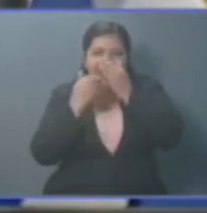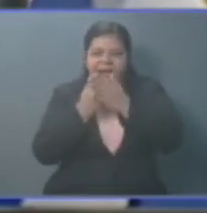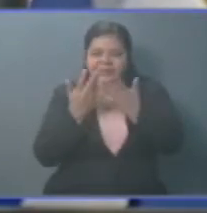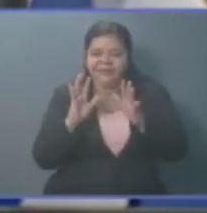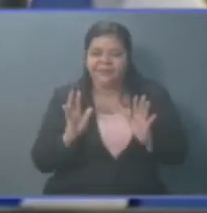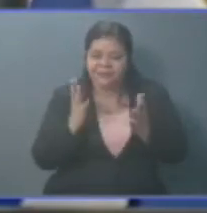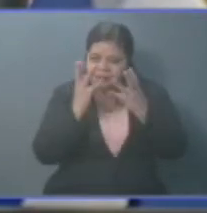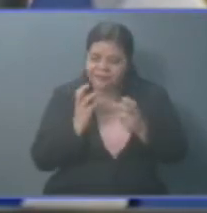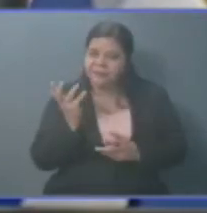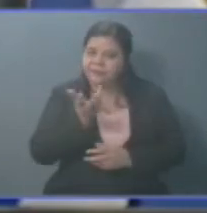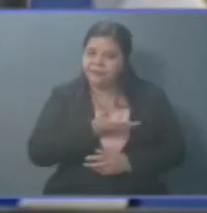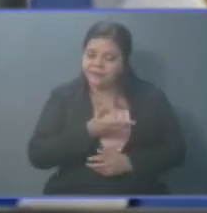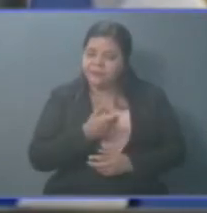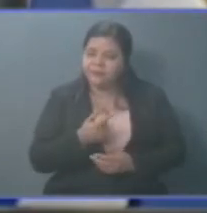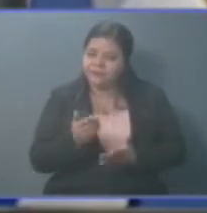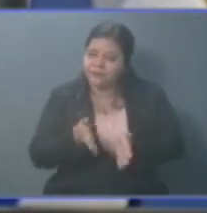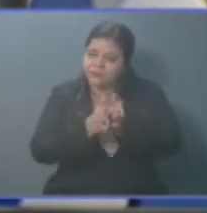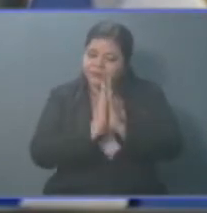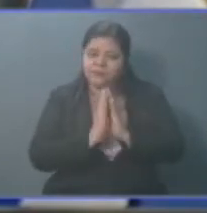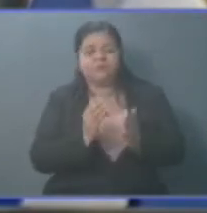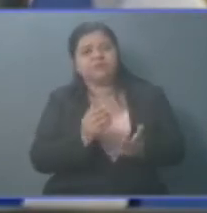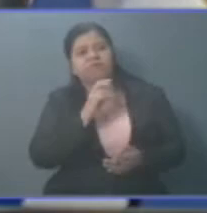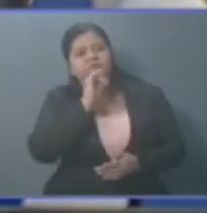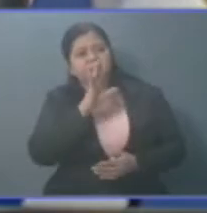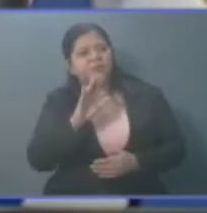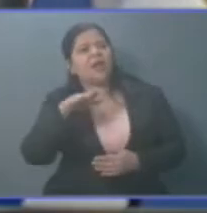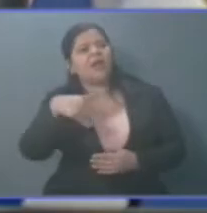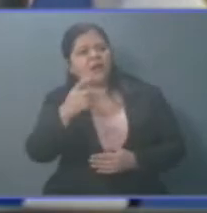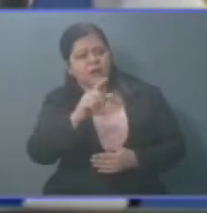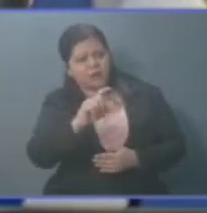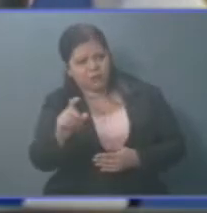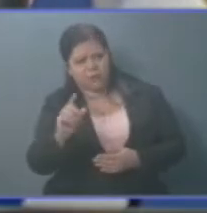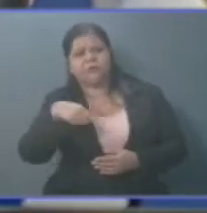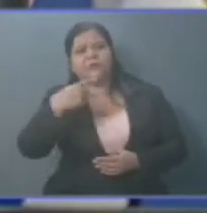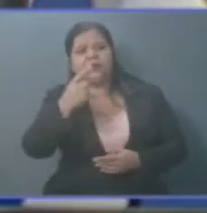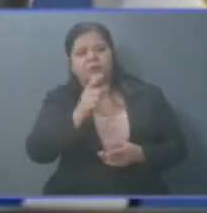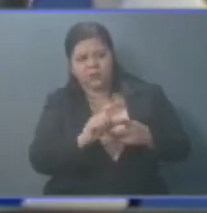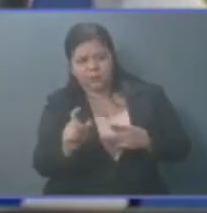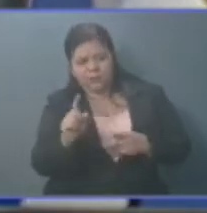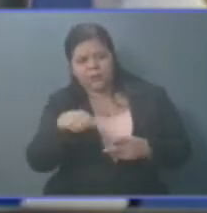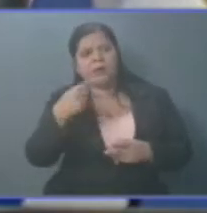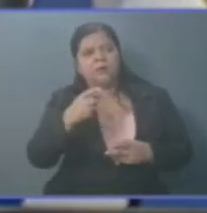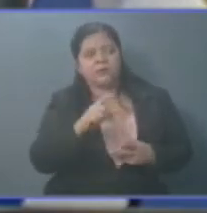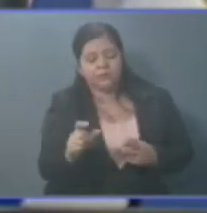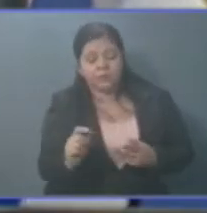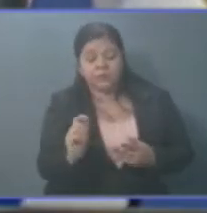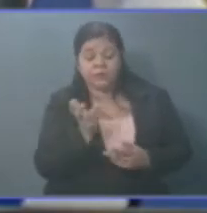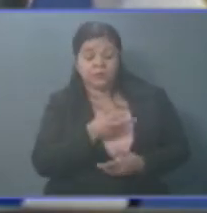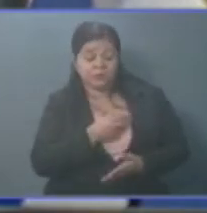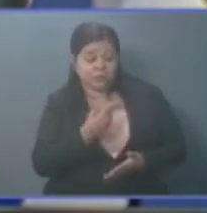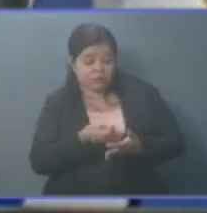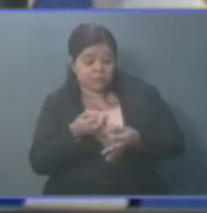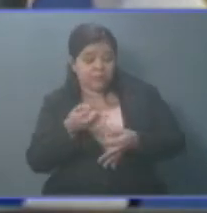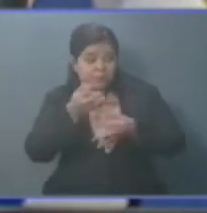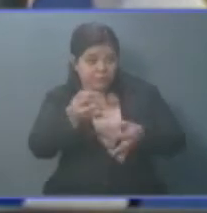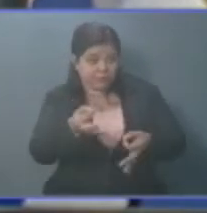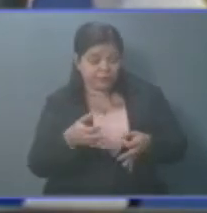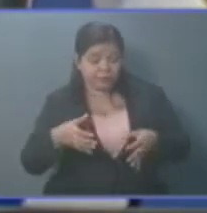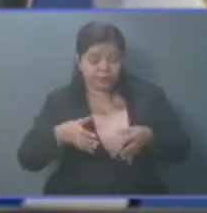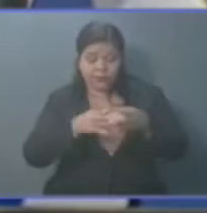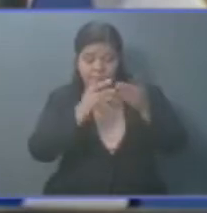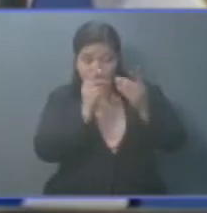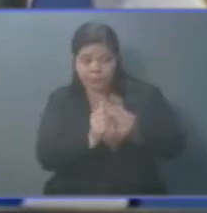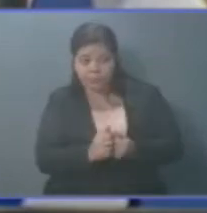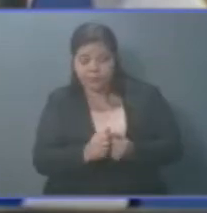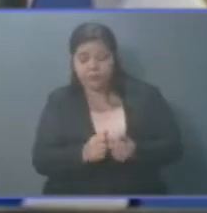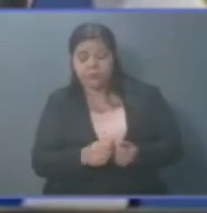Cada vez que se requiere, dicen en las próximas semanas. Se le ha requerido incluso por escrito desde la Comisión de